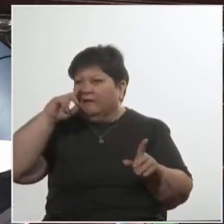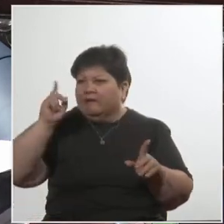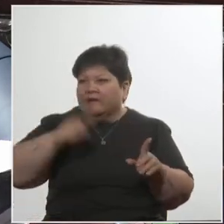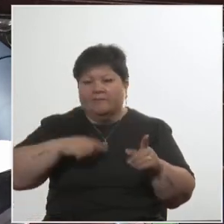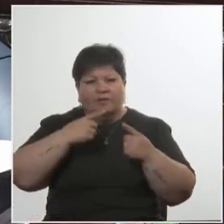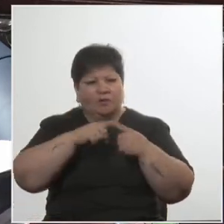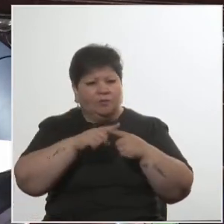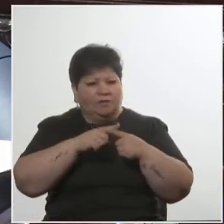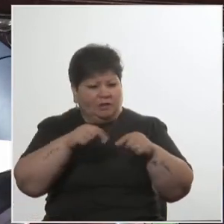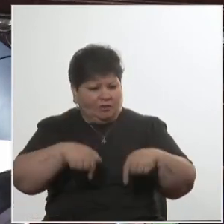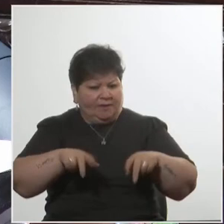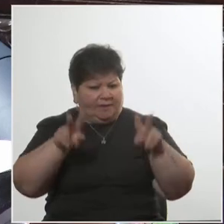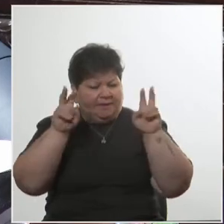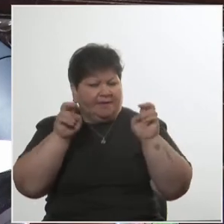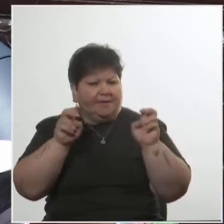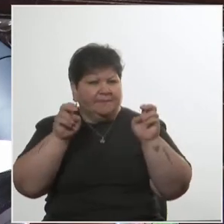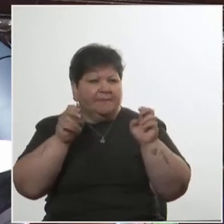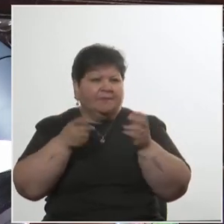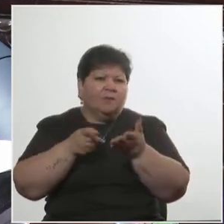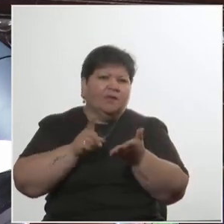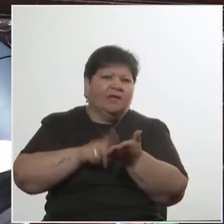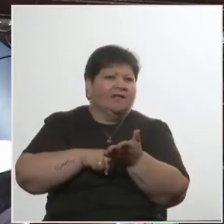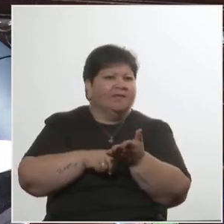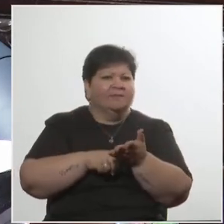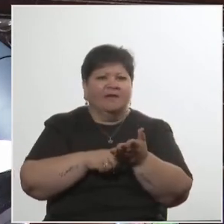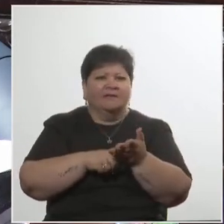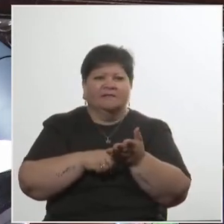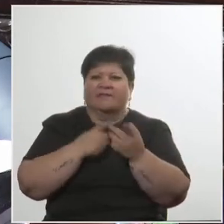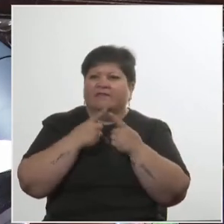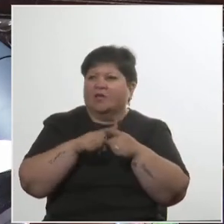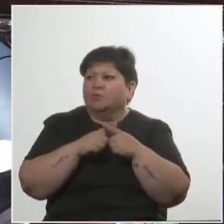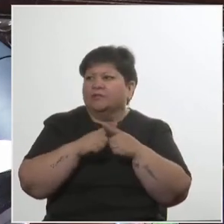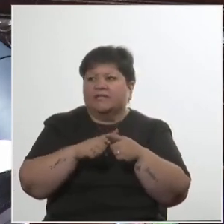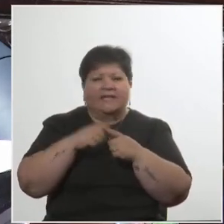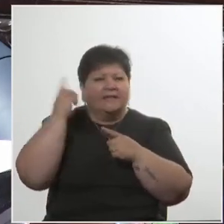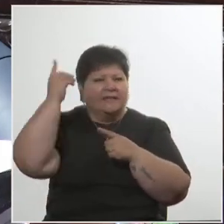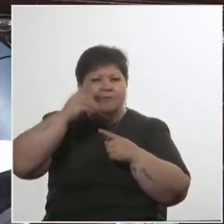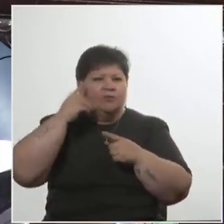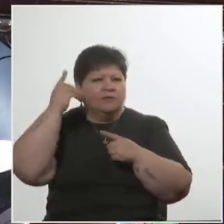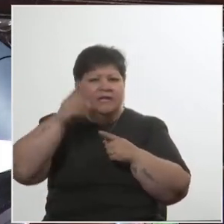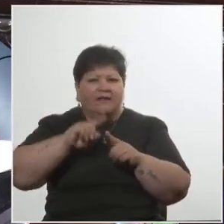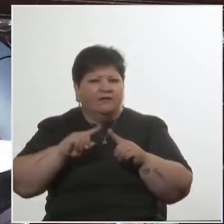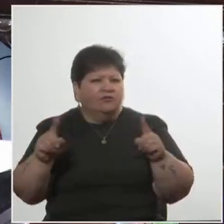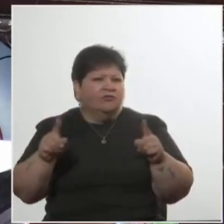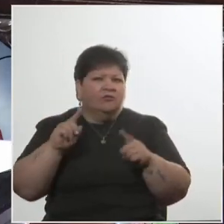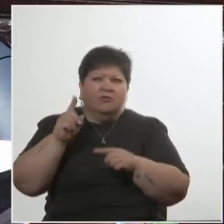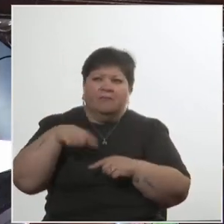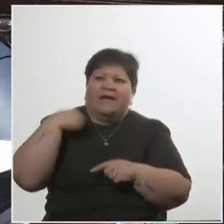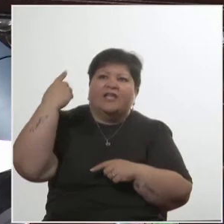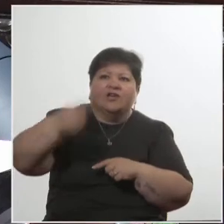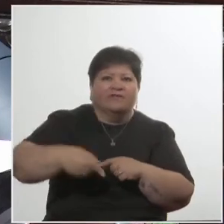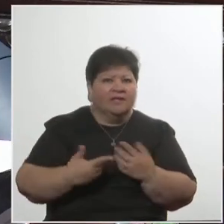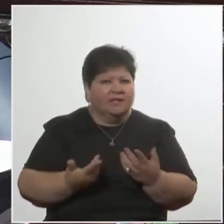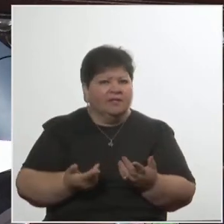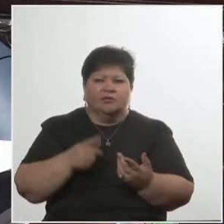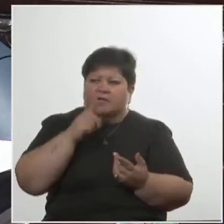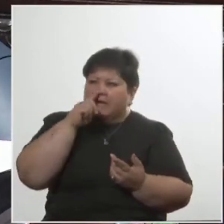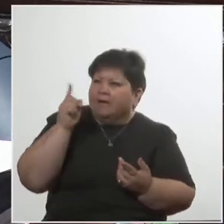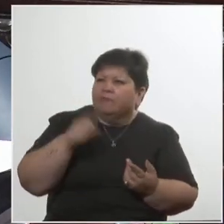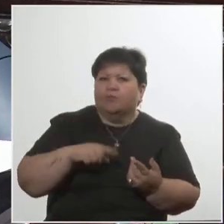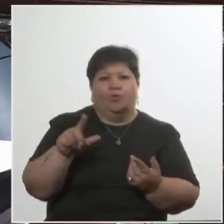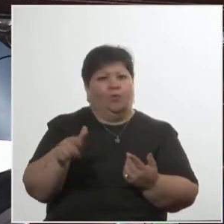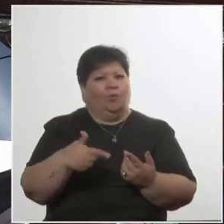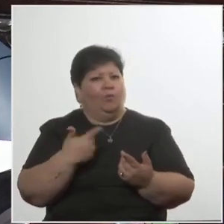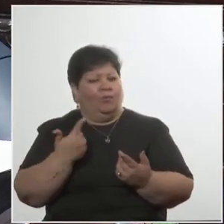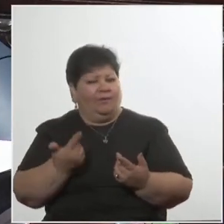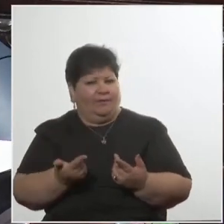este tema que además no se va a discutir en diputados va a pasar para el año que viene no hay ningún apuro para